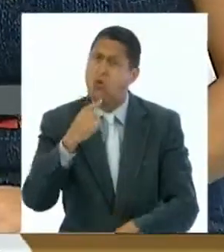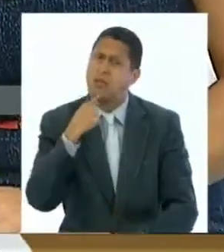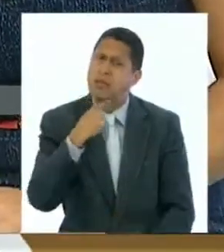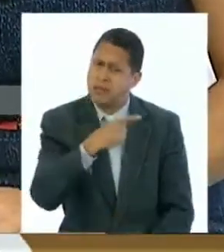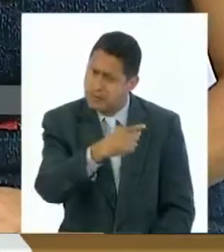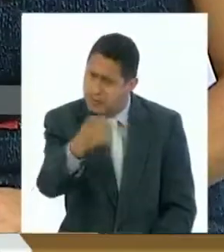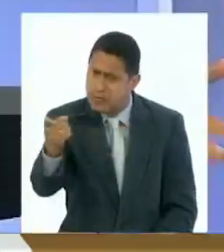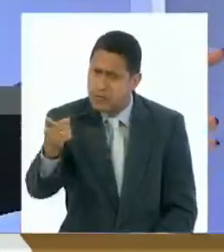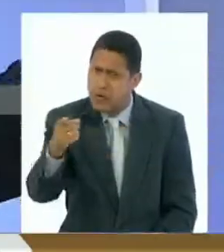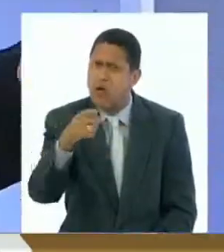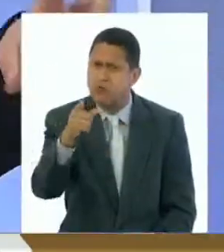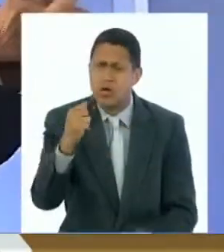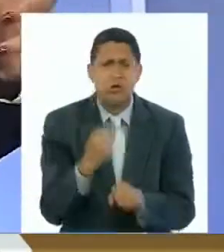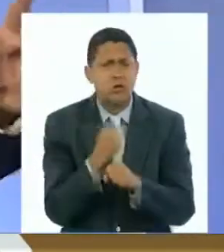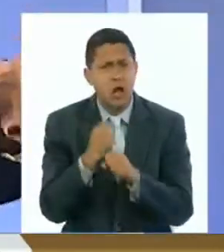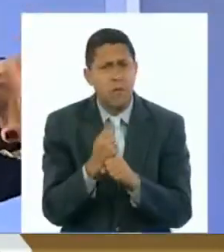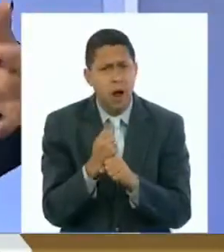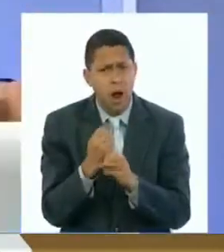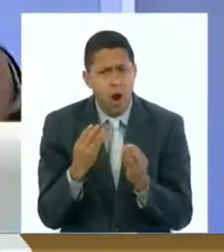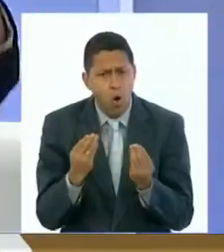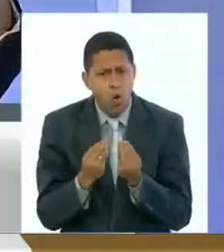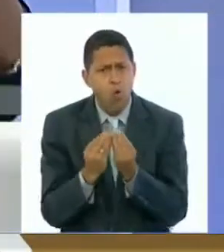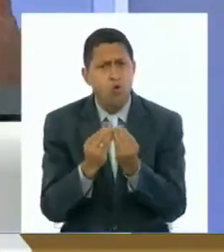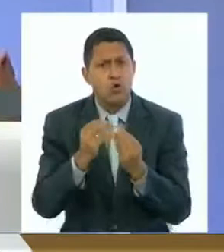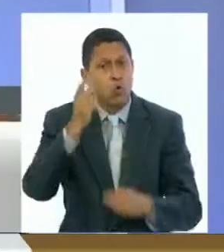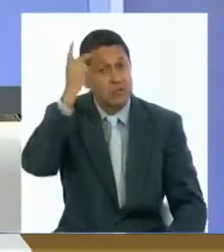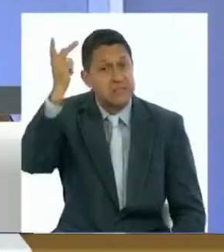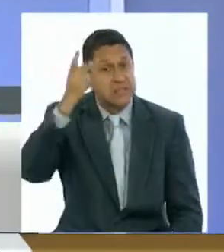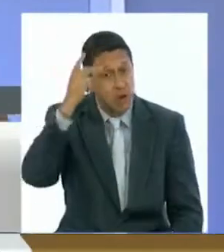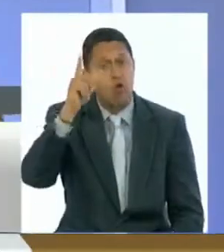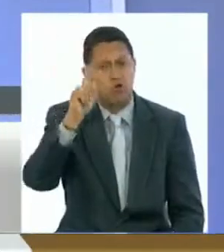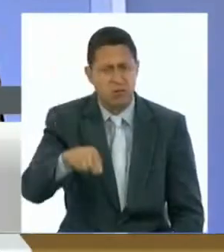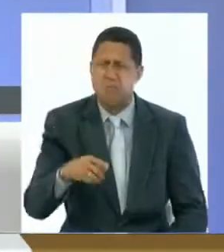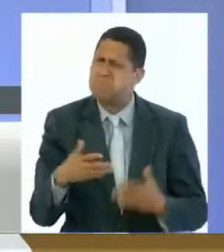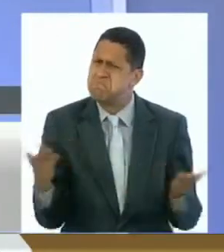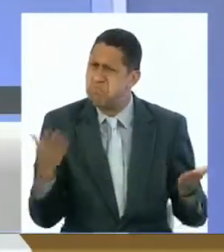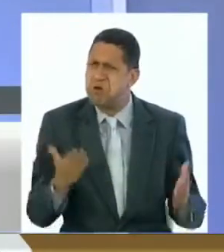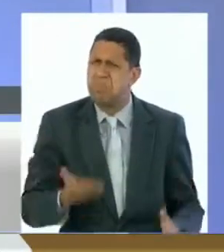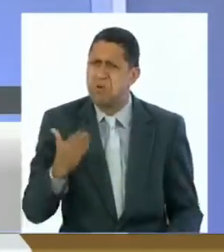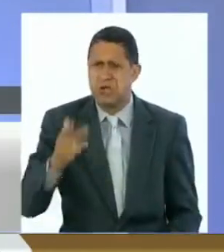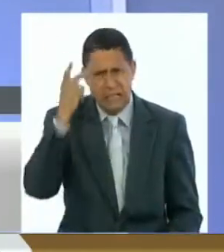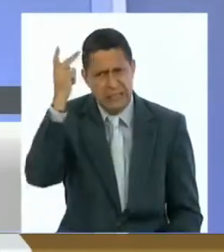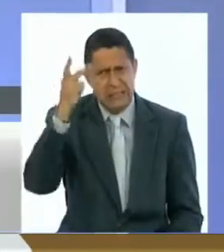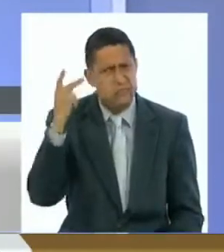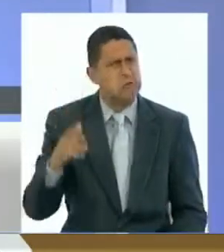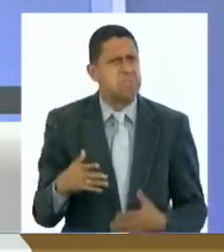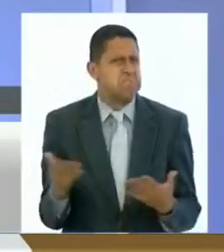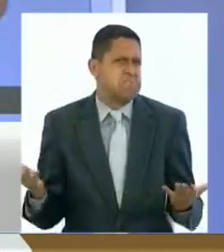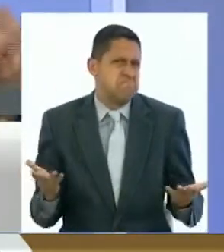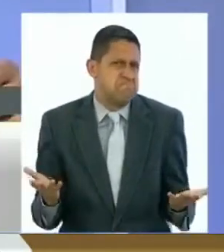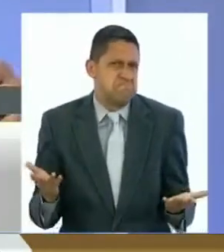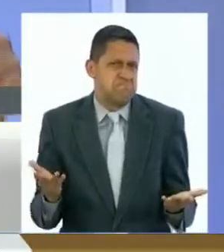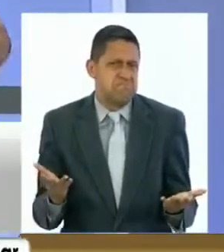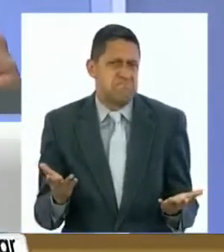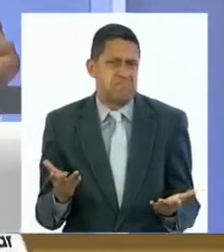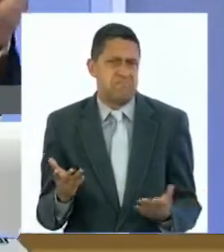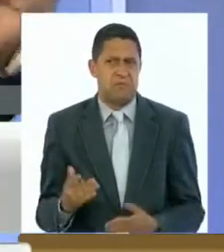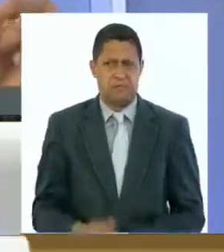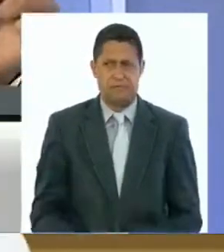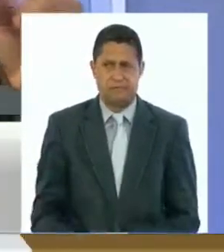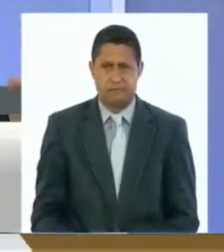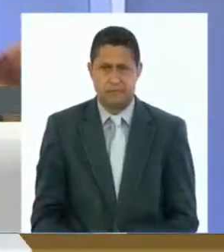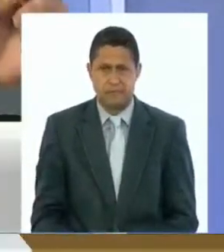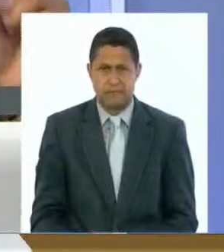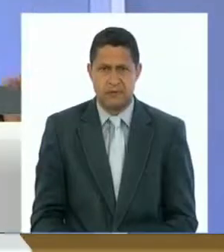decía que ustedes trabajan en este tipo de proceso también con psicólogos. ¿Por qué es tan importante que este tipo de paciente sea